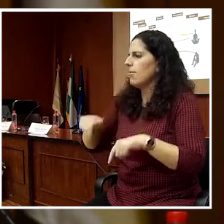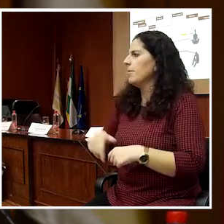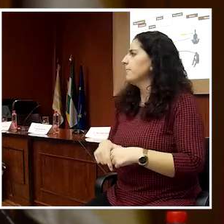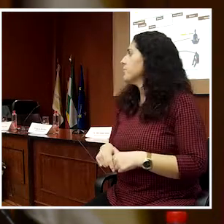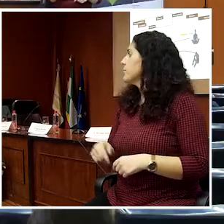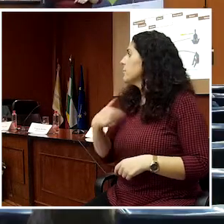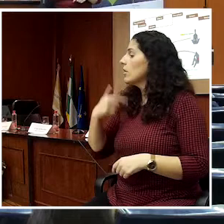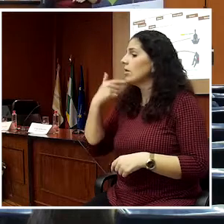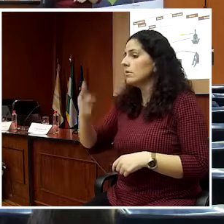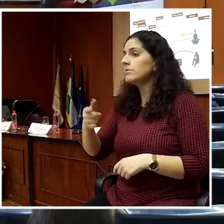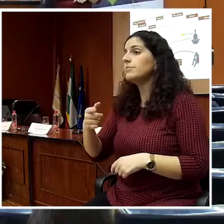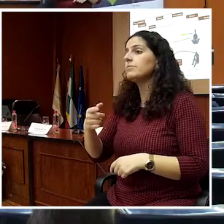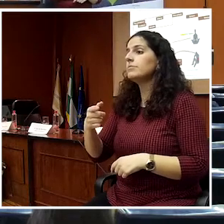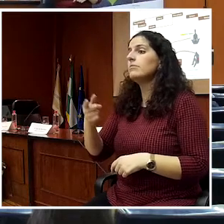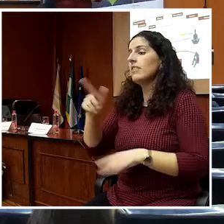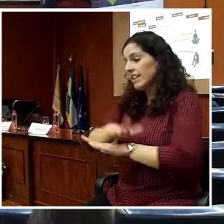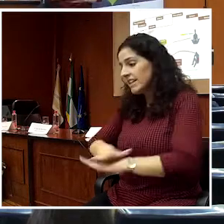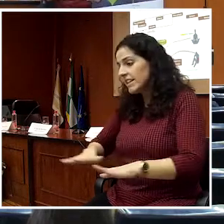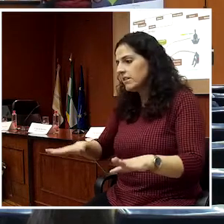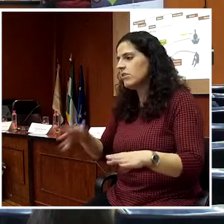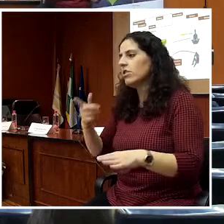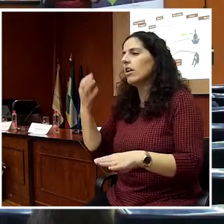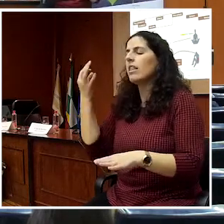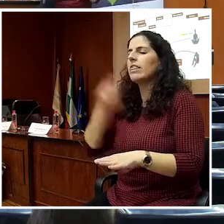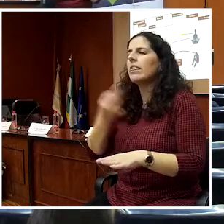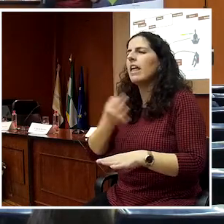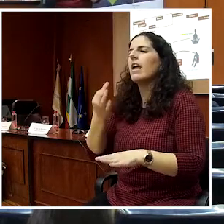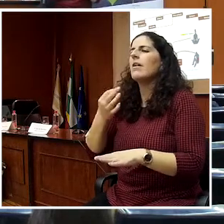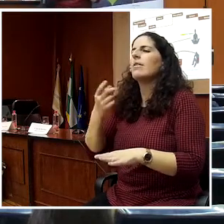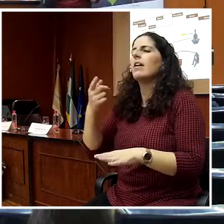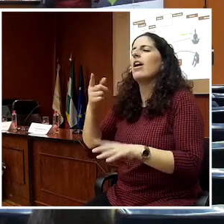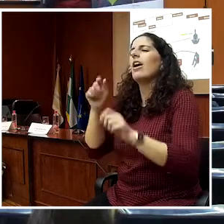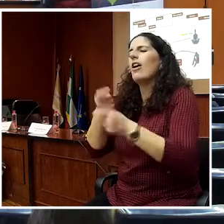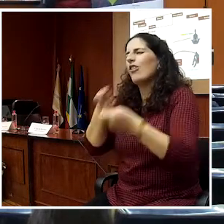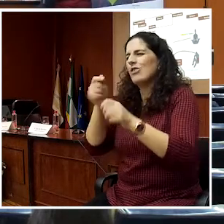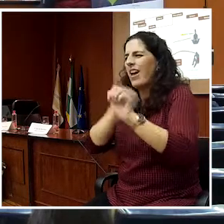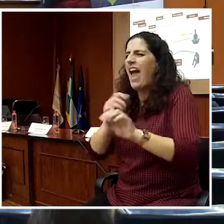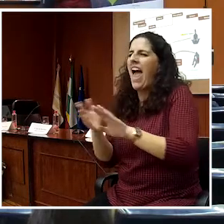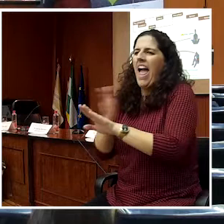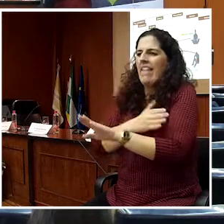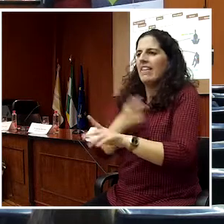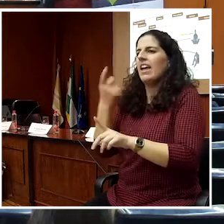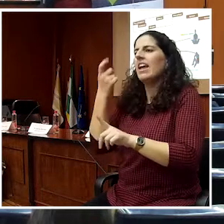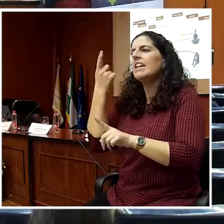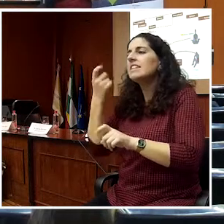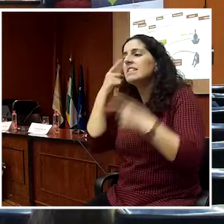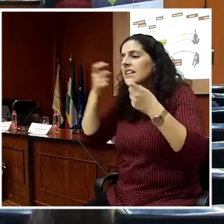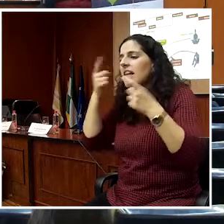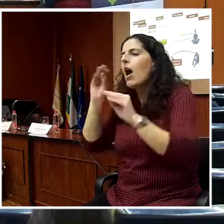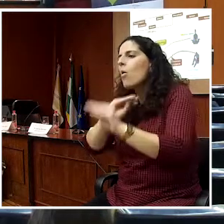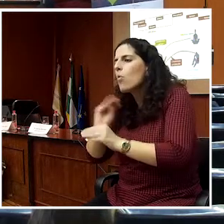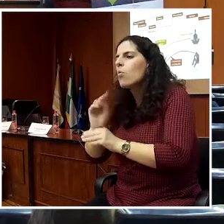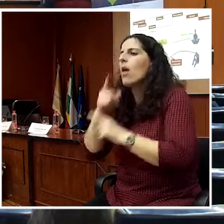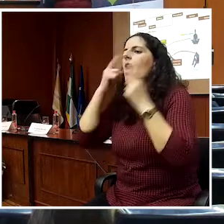Hablábamos antes de que en la infancia tenemos que intentar prevenir, intentar curar e